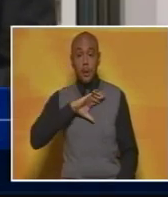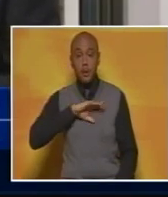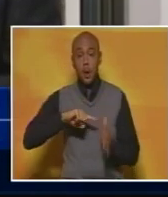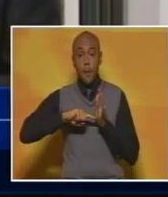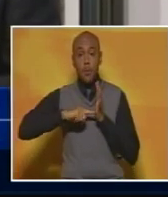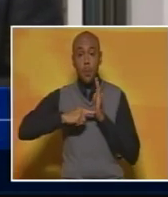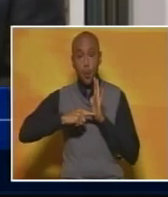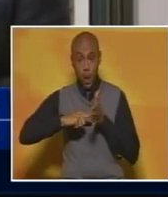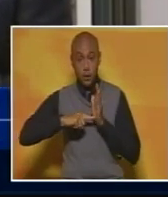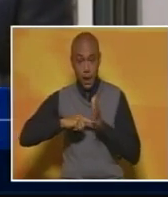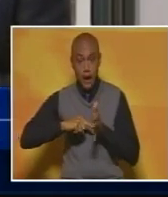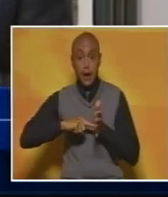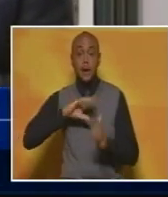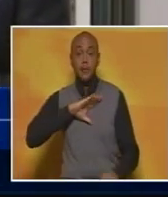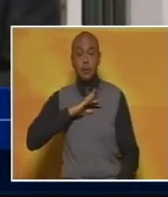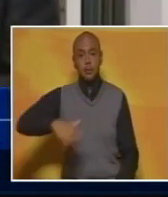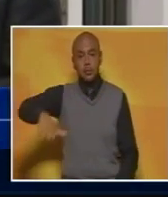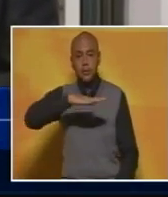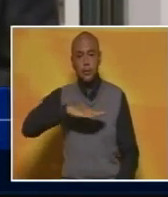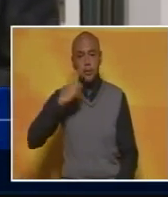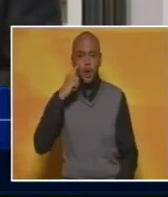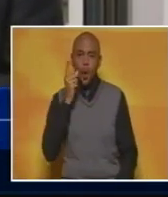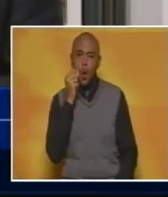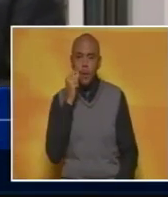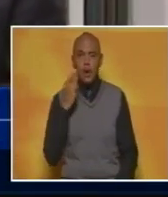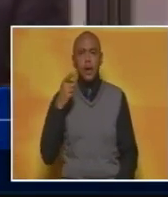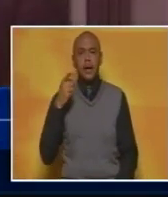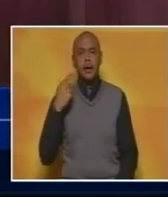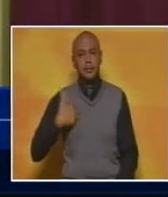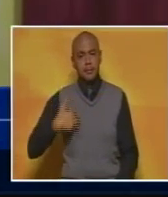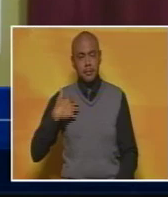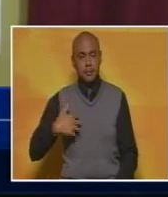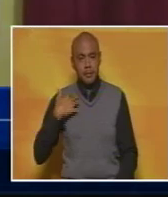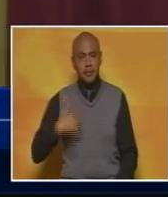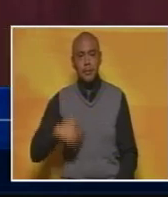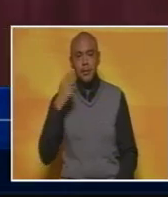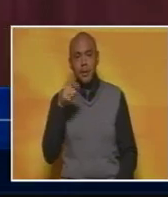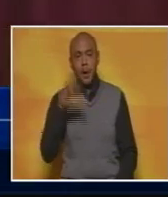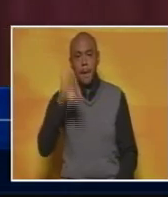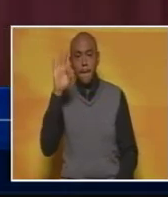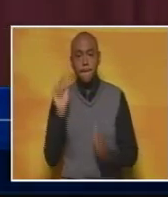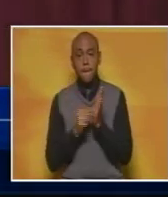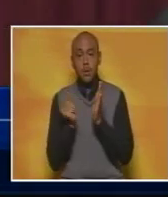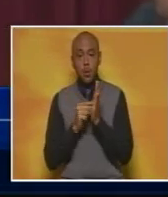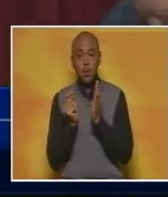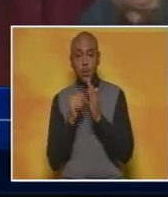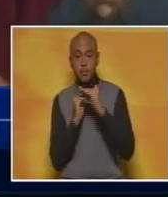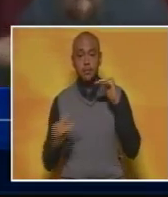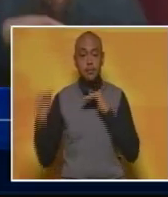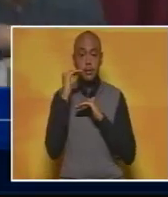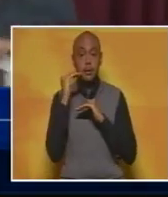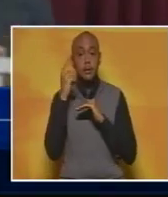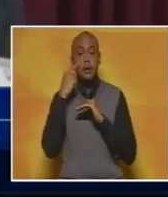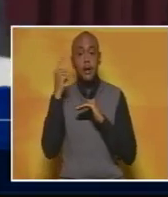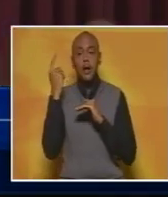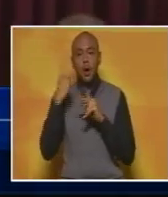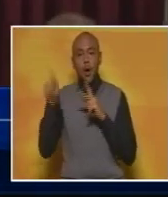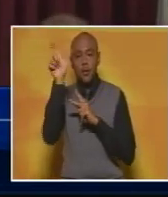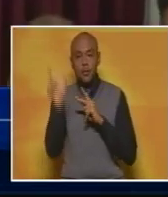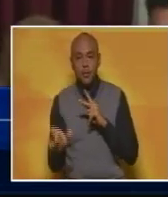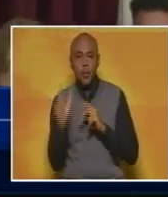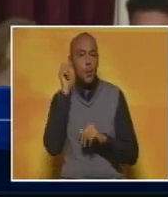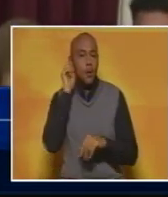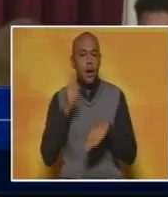Buenos Aires, en donde el candidato Axel Kicillof le sacó varios puntos de ventaja a la actual gobernadora